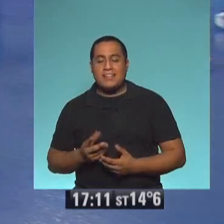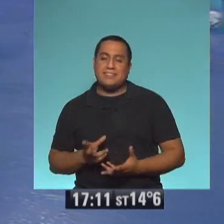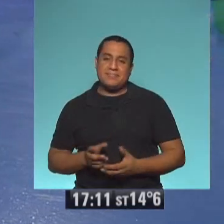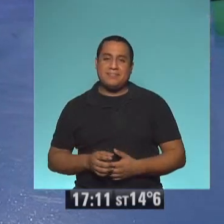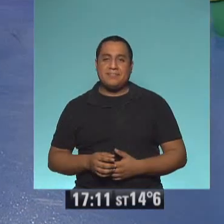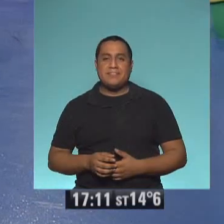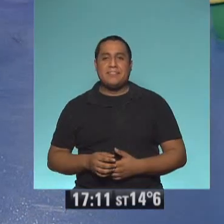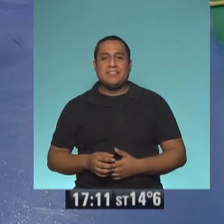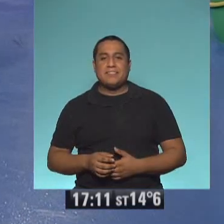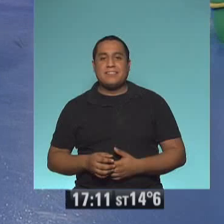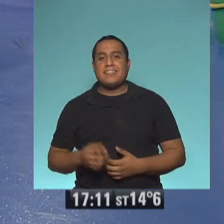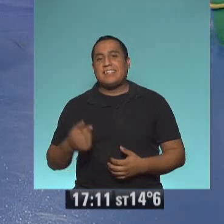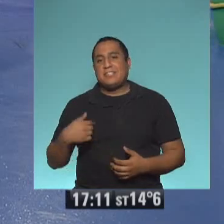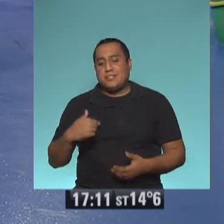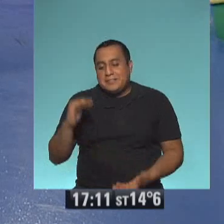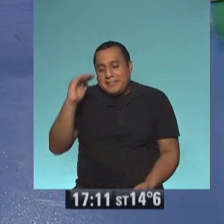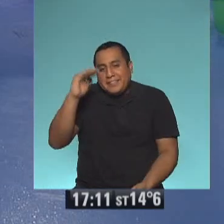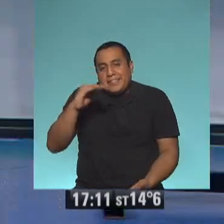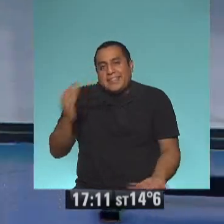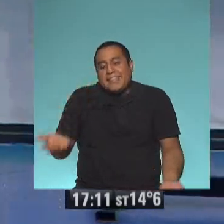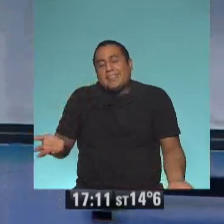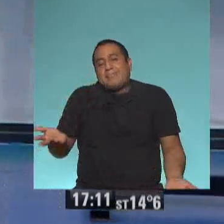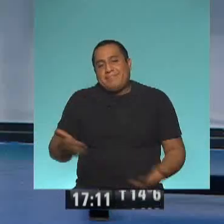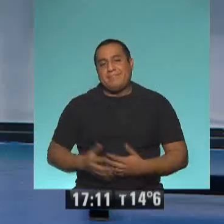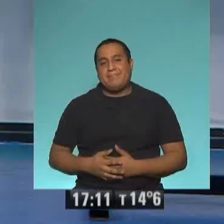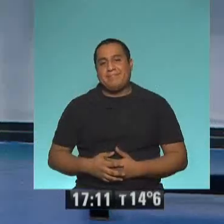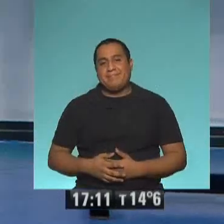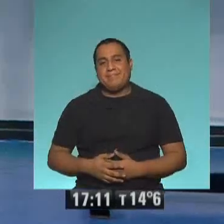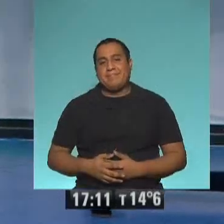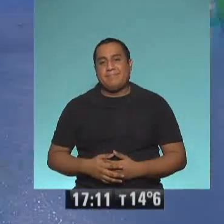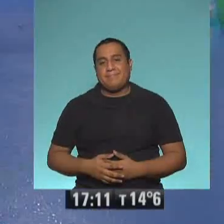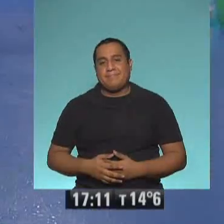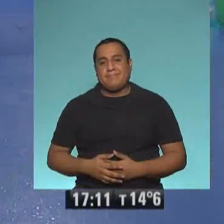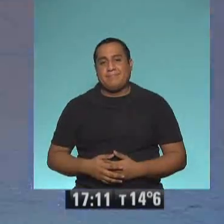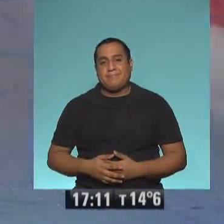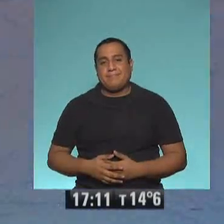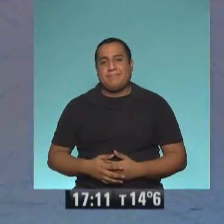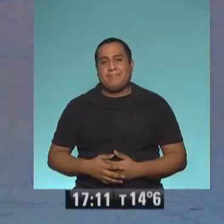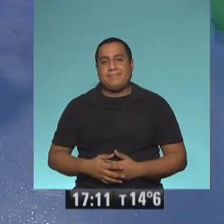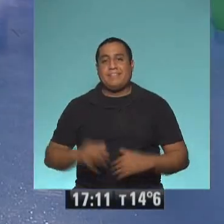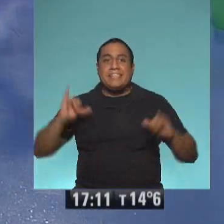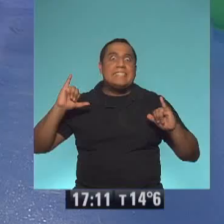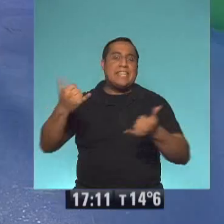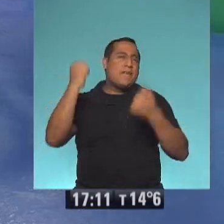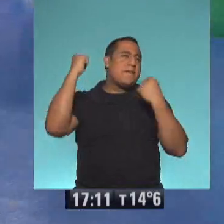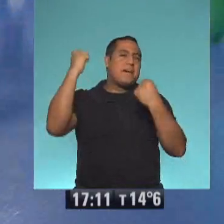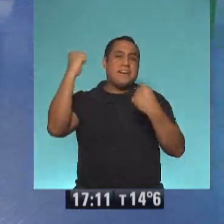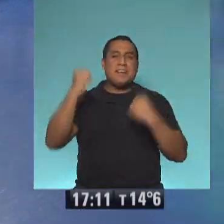es que claro si estás con esos chicos también es la ligereza más que nada